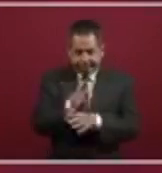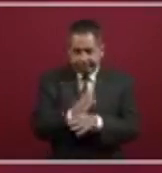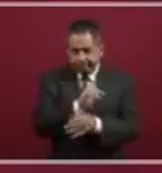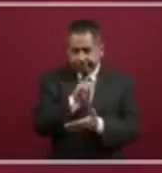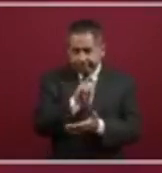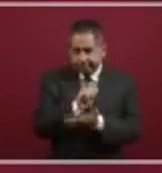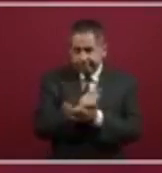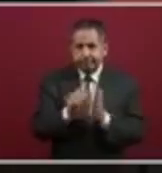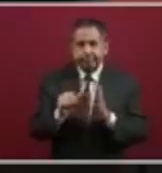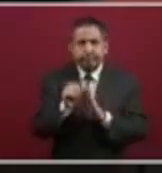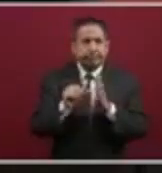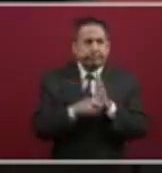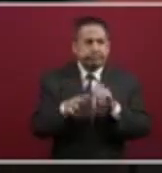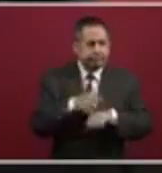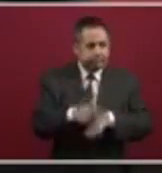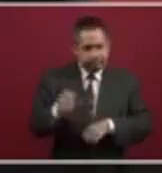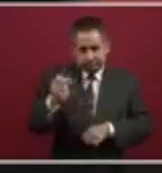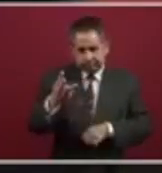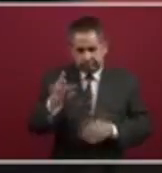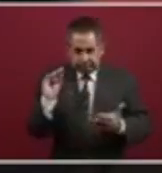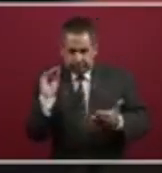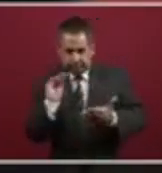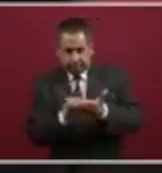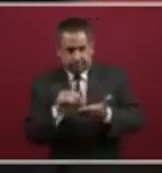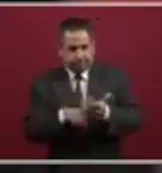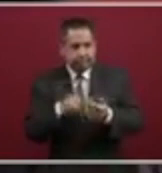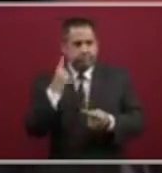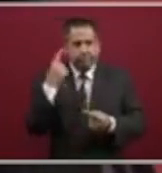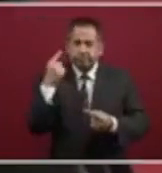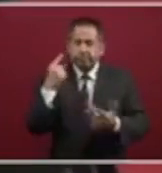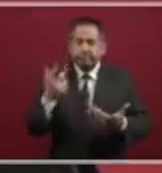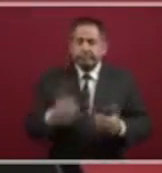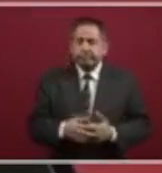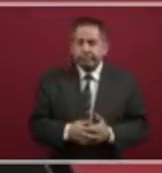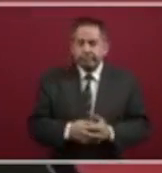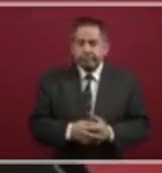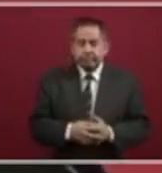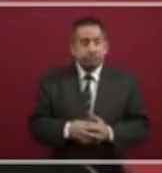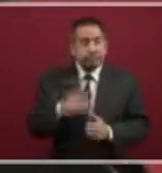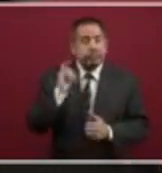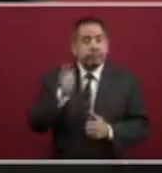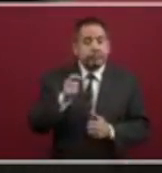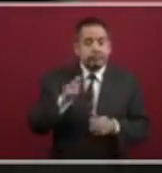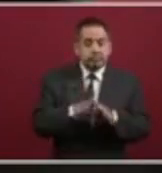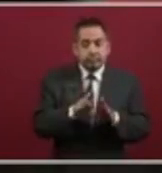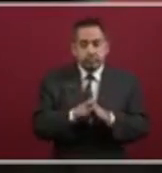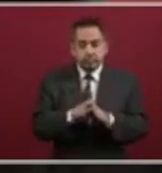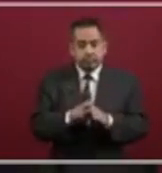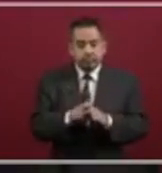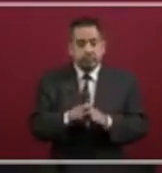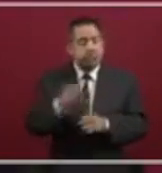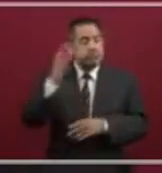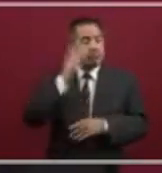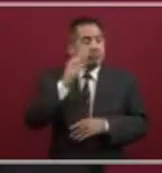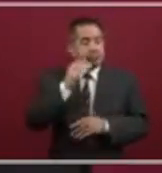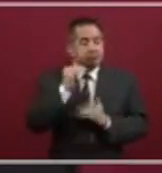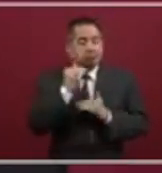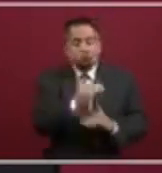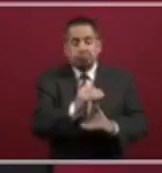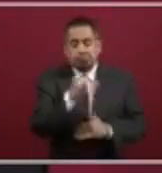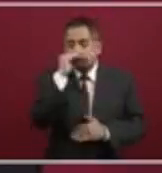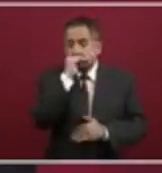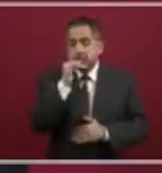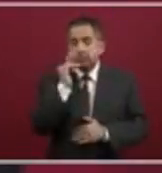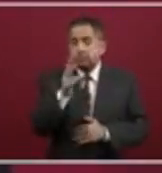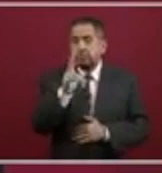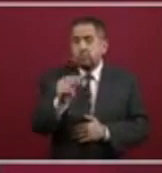al artículo tercero para limitar la gratuidad de